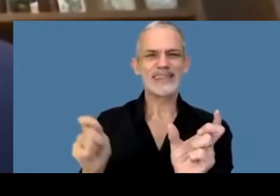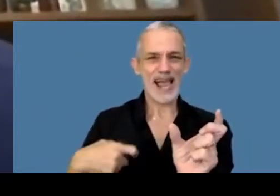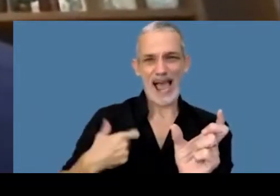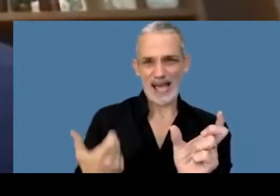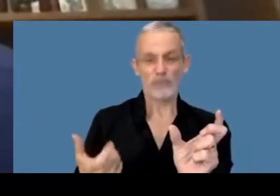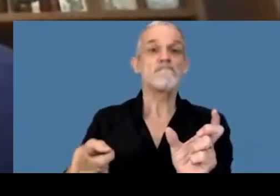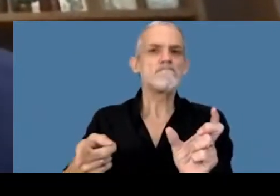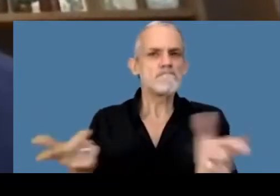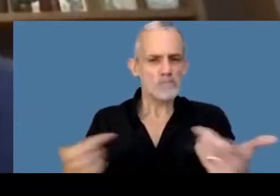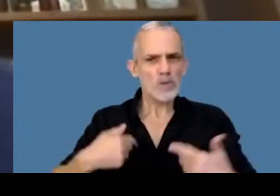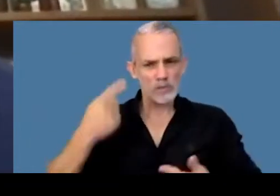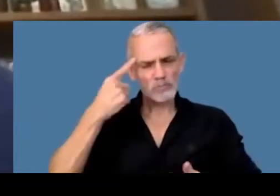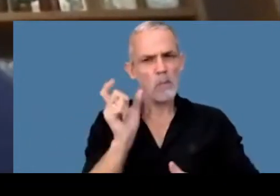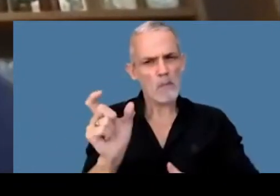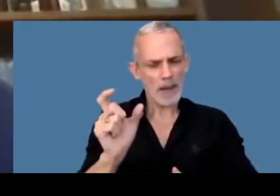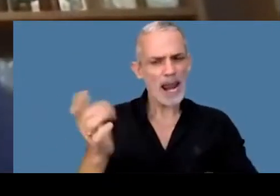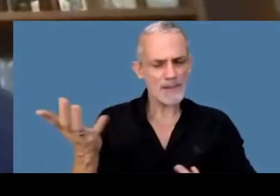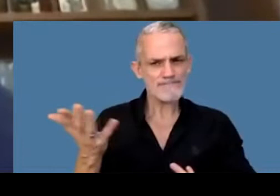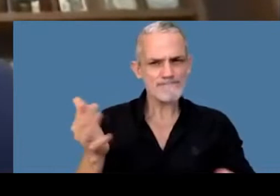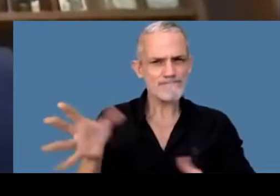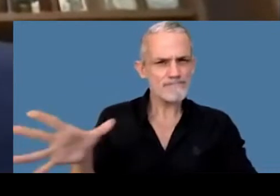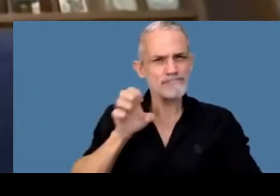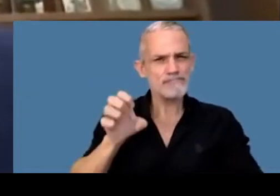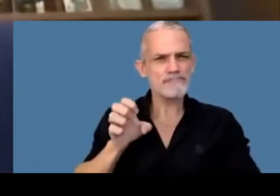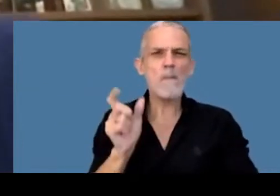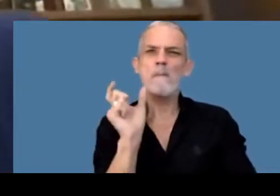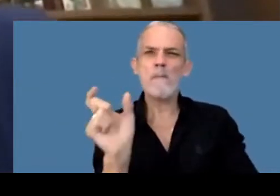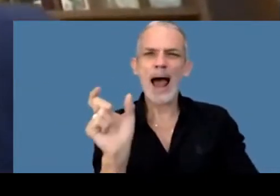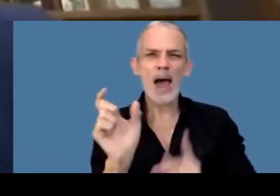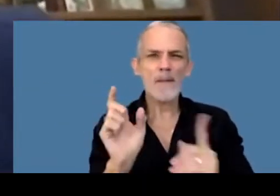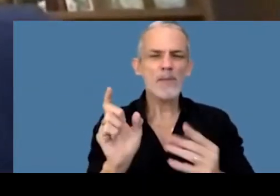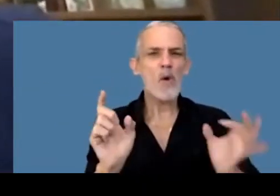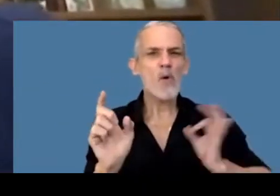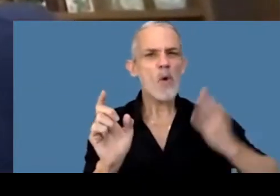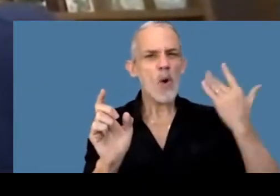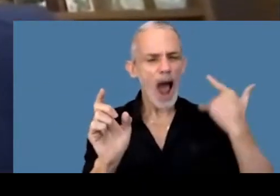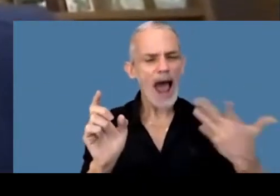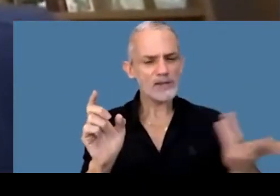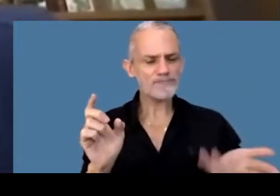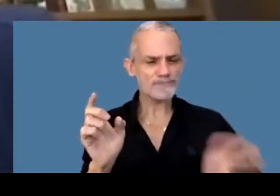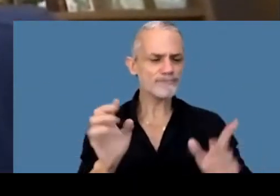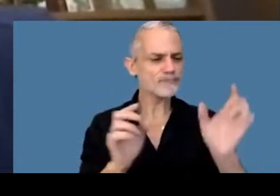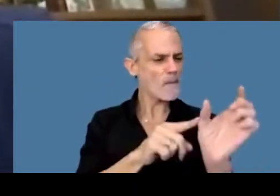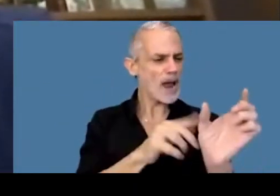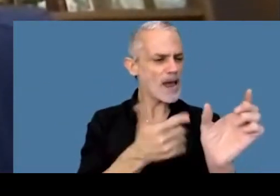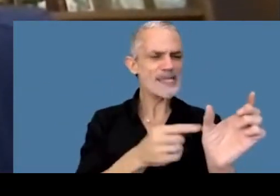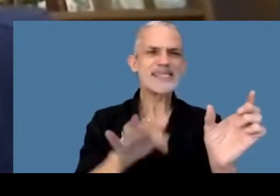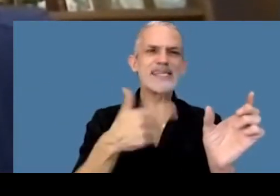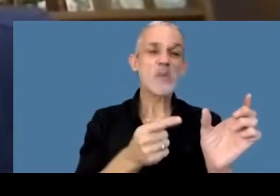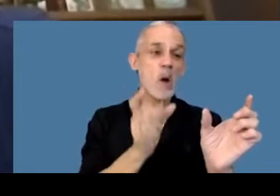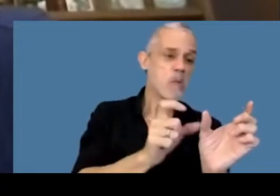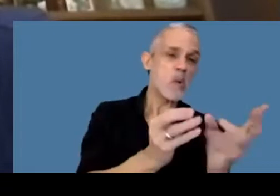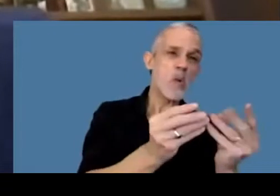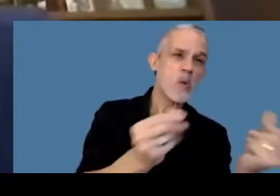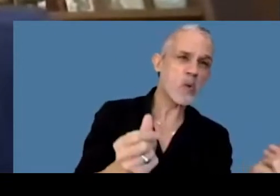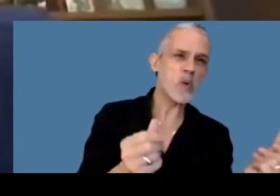me propongo tratar de rescatar, porque las terminologías se instalan y desaparecen también en base a